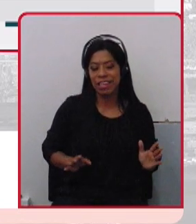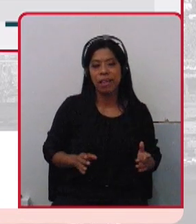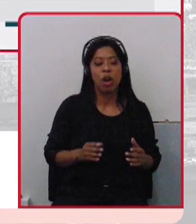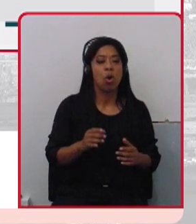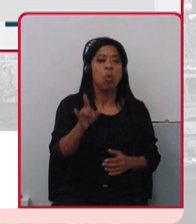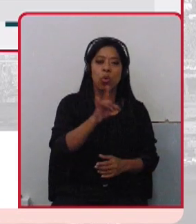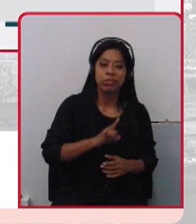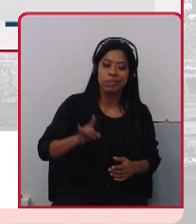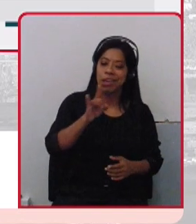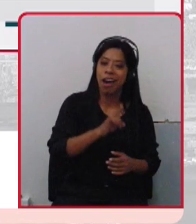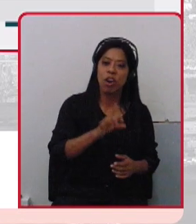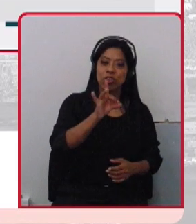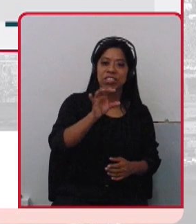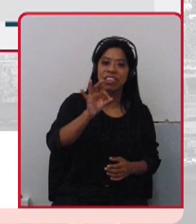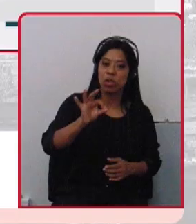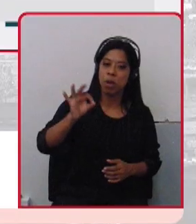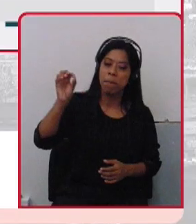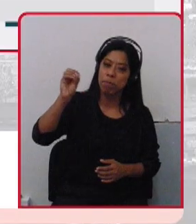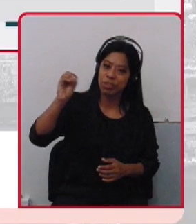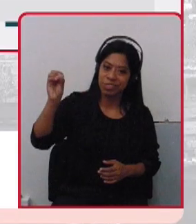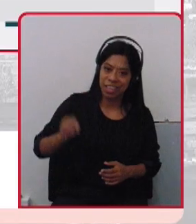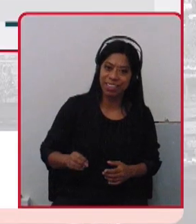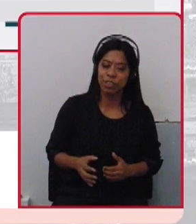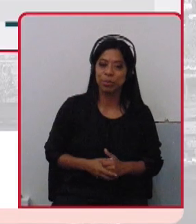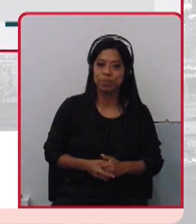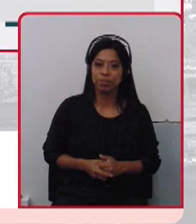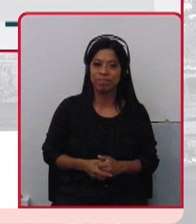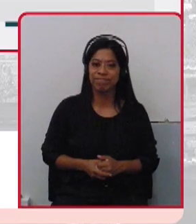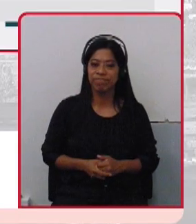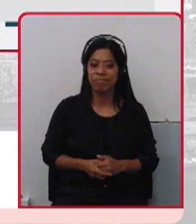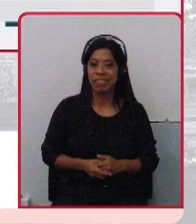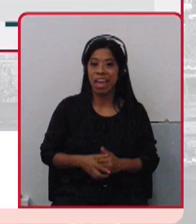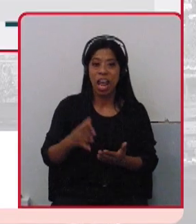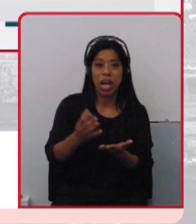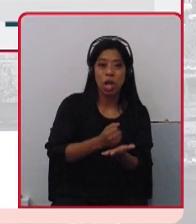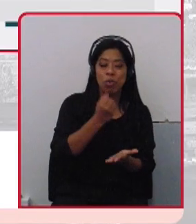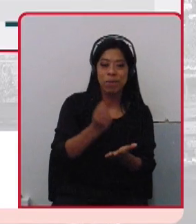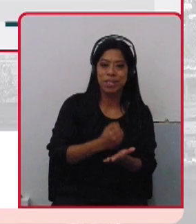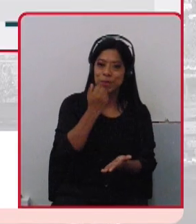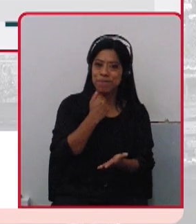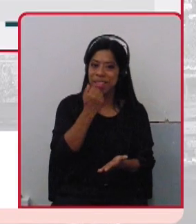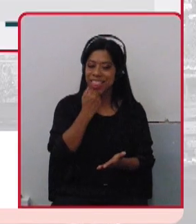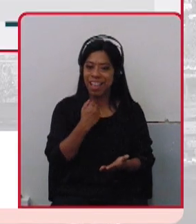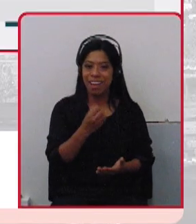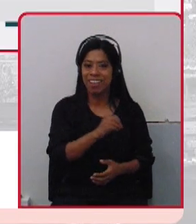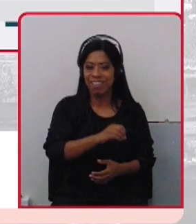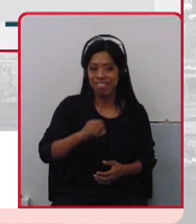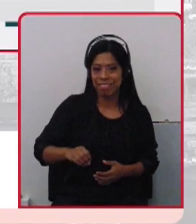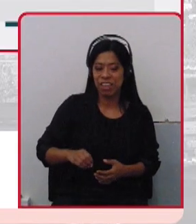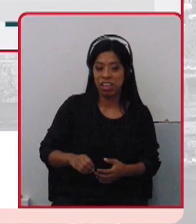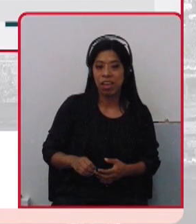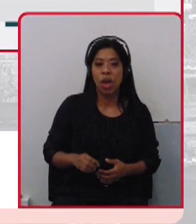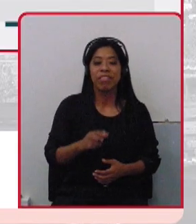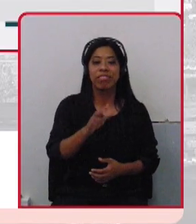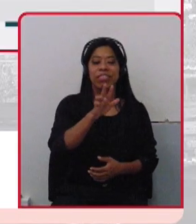disponibilidad, utilización al 89%, una recuperación metalúrgica teniendo una utilidad perdida